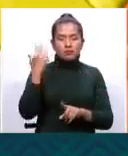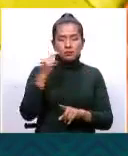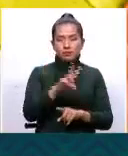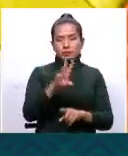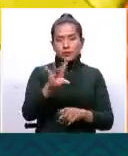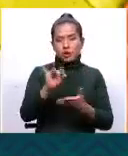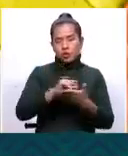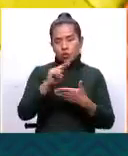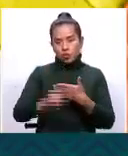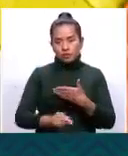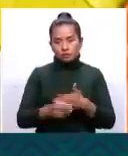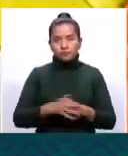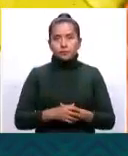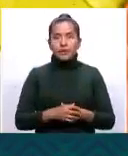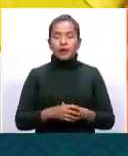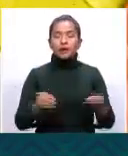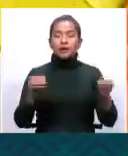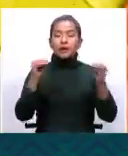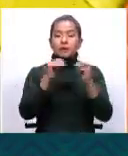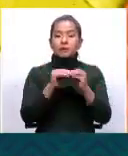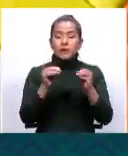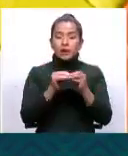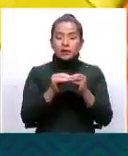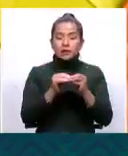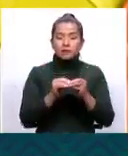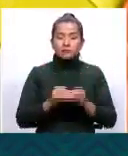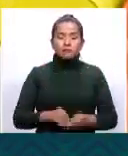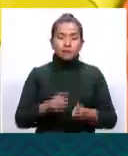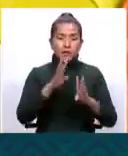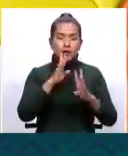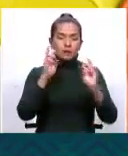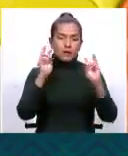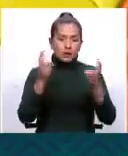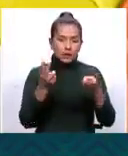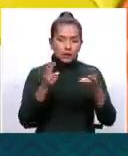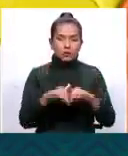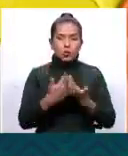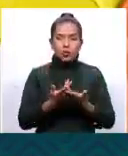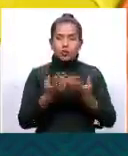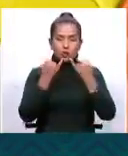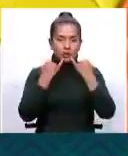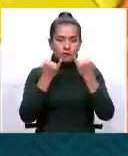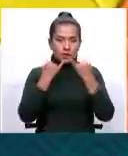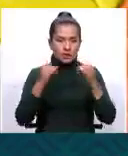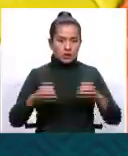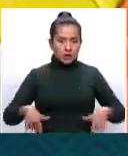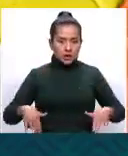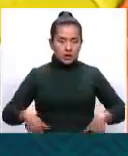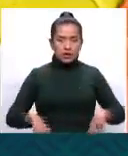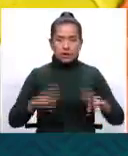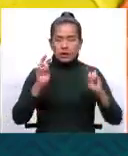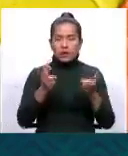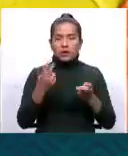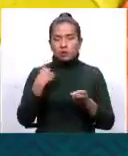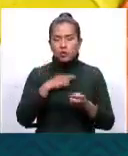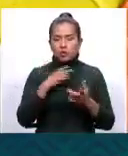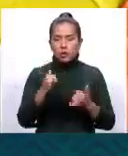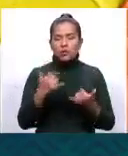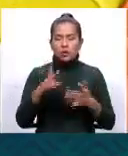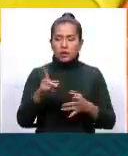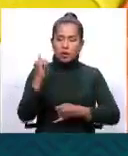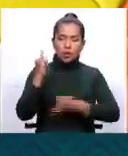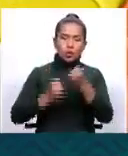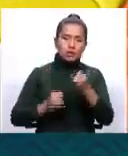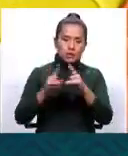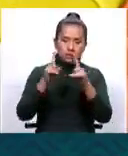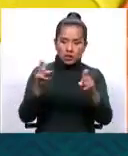junio. Referido a la desinformación, ahí en realidad lo caso a la última